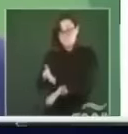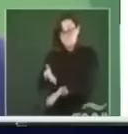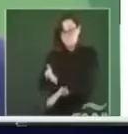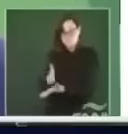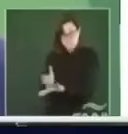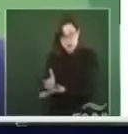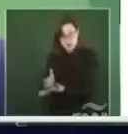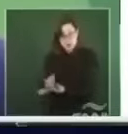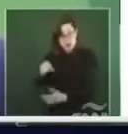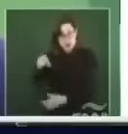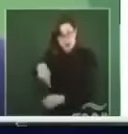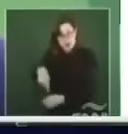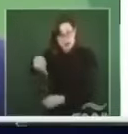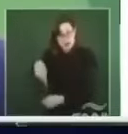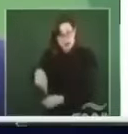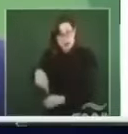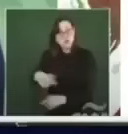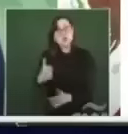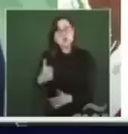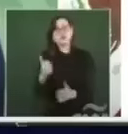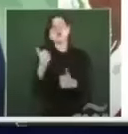que intervengan fuerzas armadas